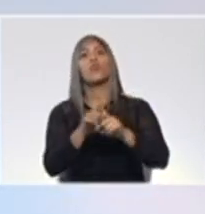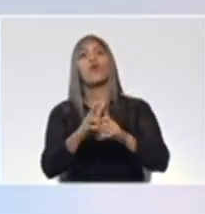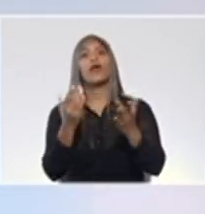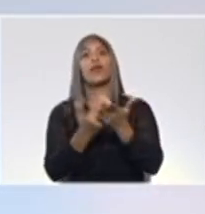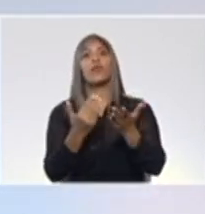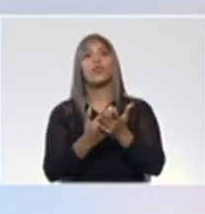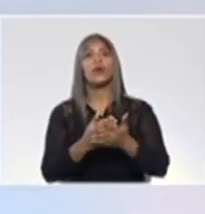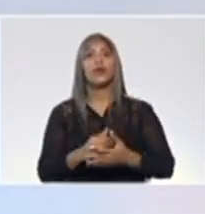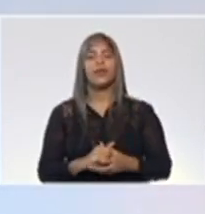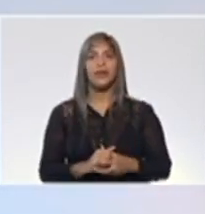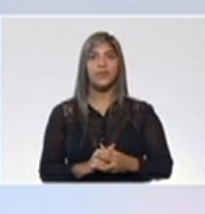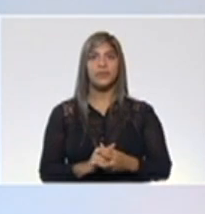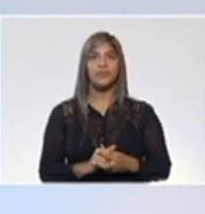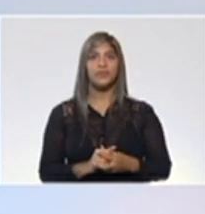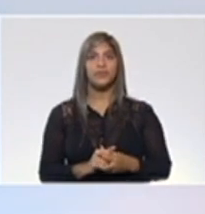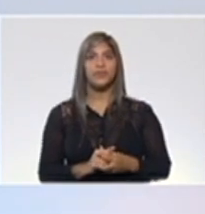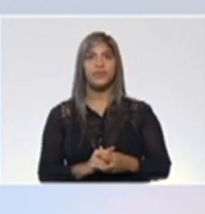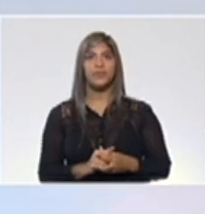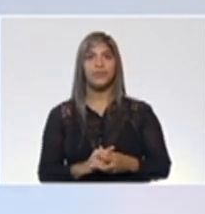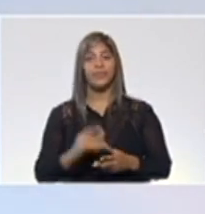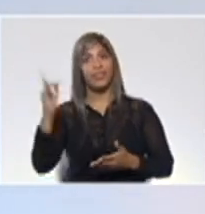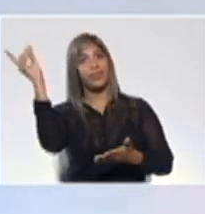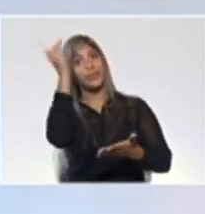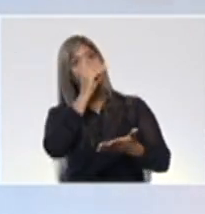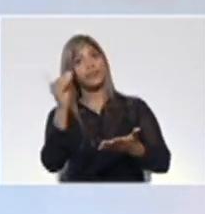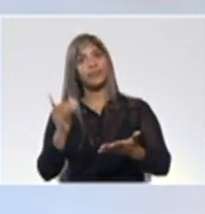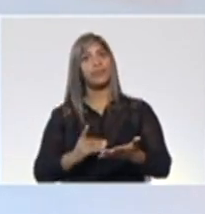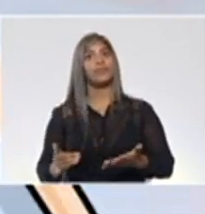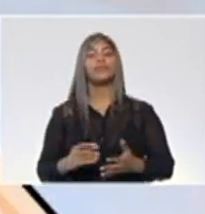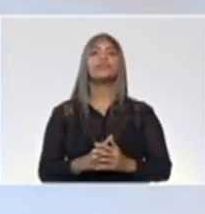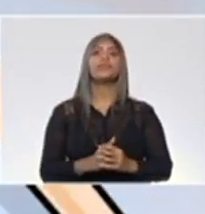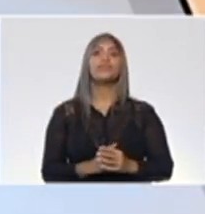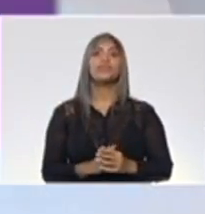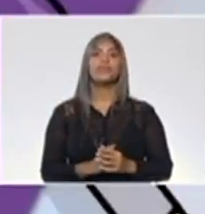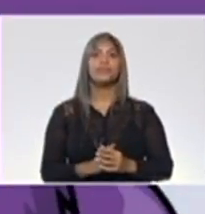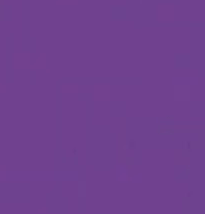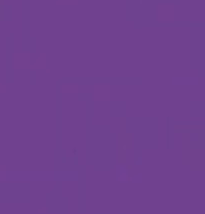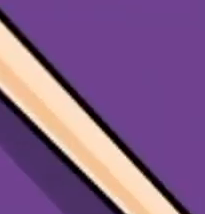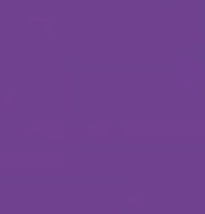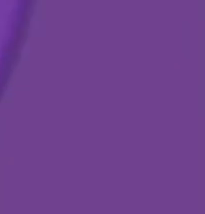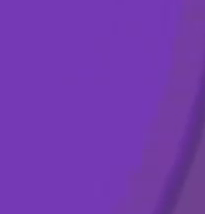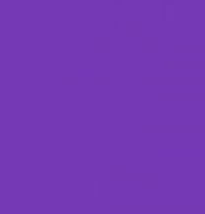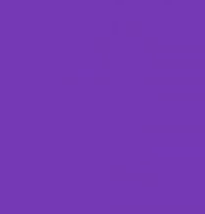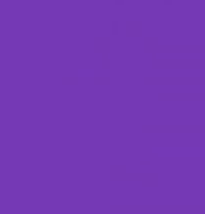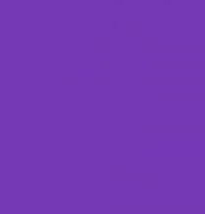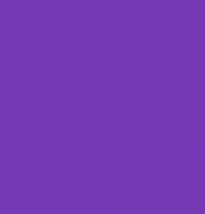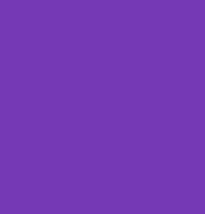Familia, Una Escuela. ¡Dibújame! ¡Hasta mañana!